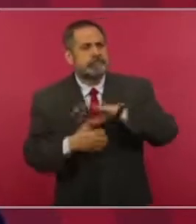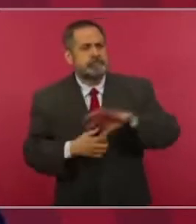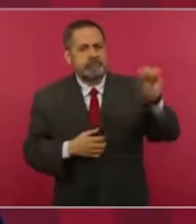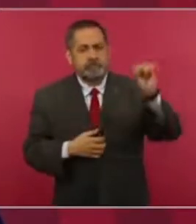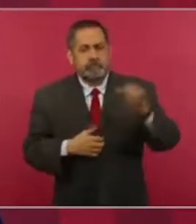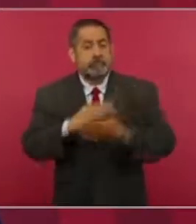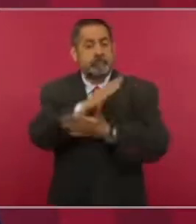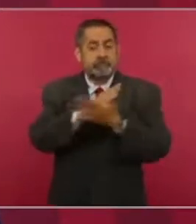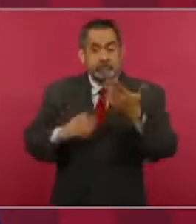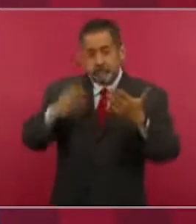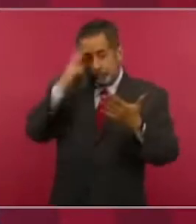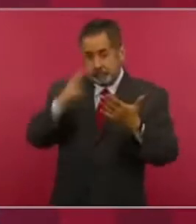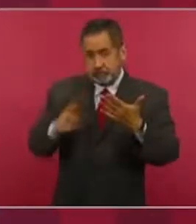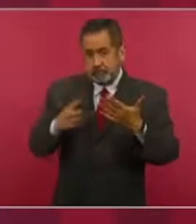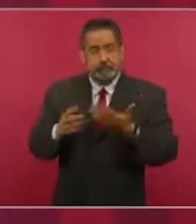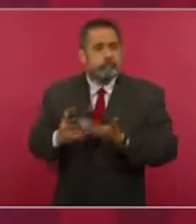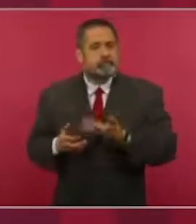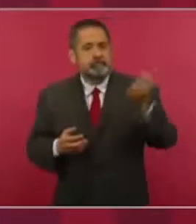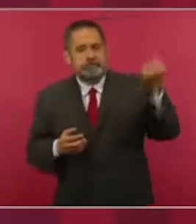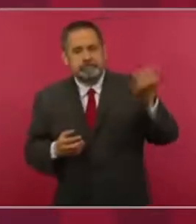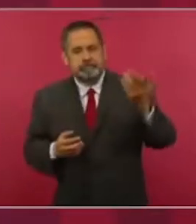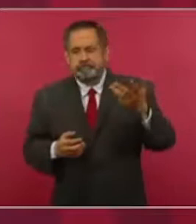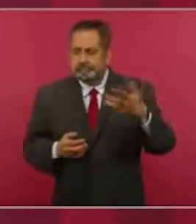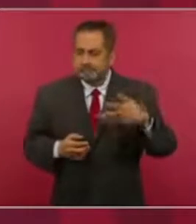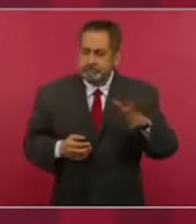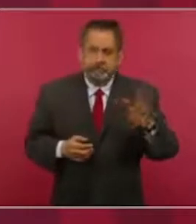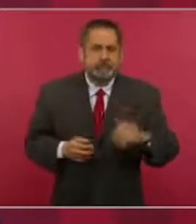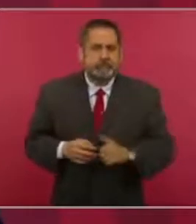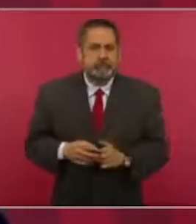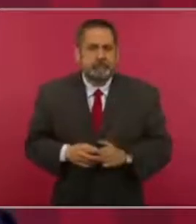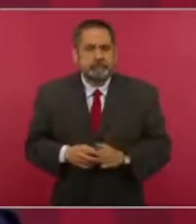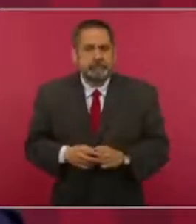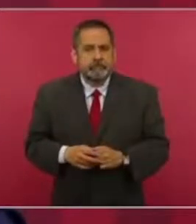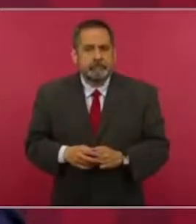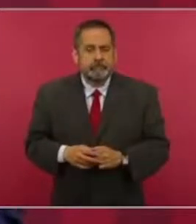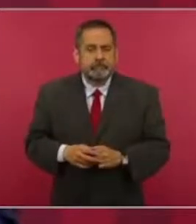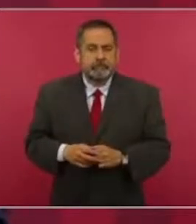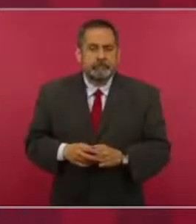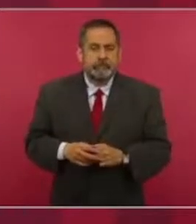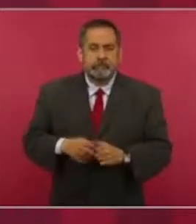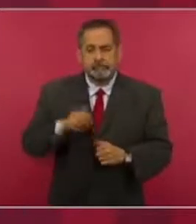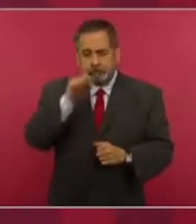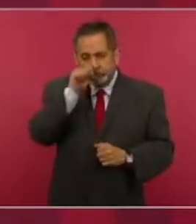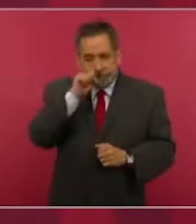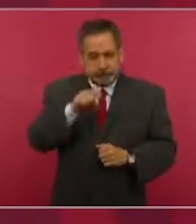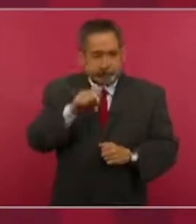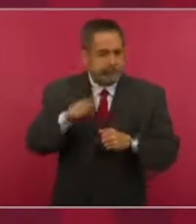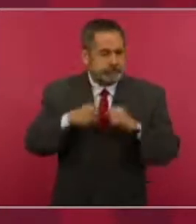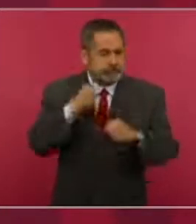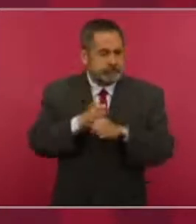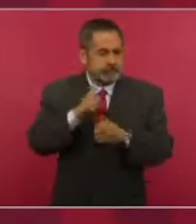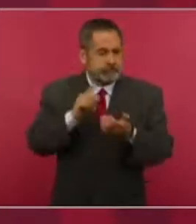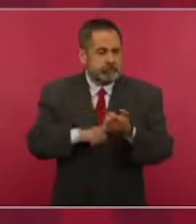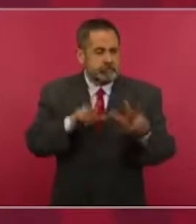la mitad del territorio. Y luego todavía en el siglo XIX,